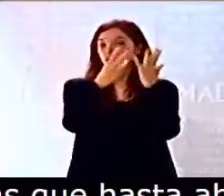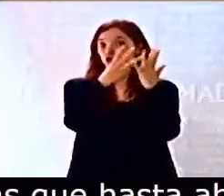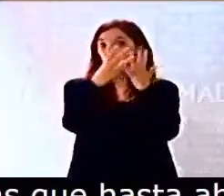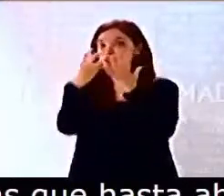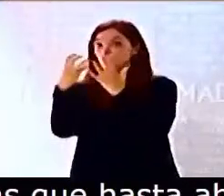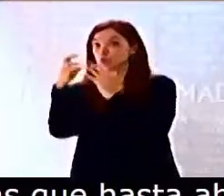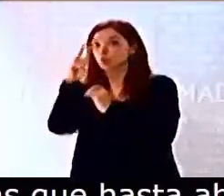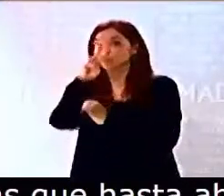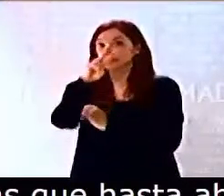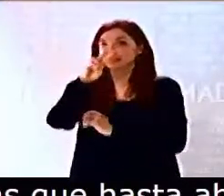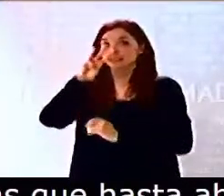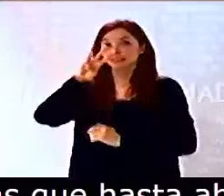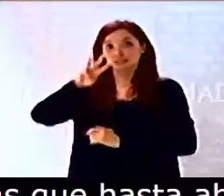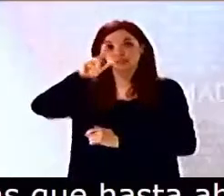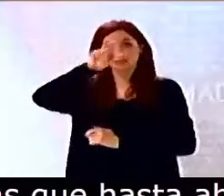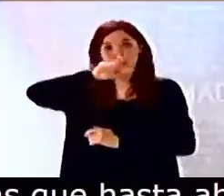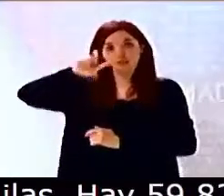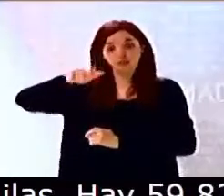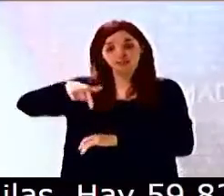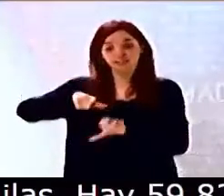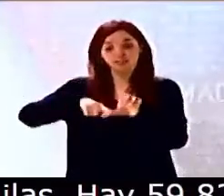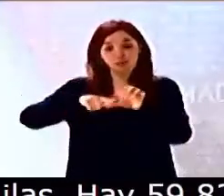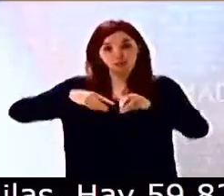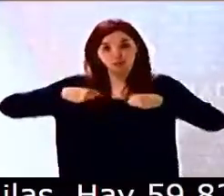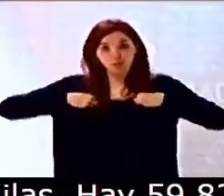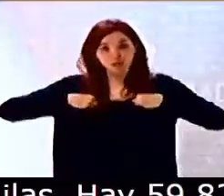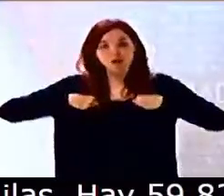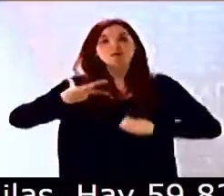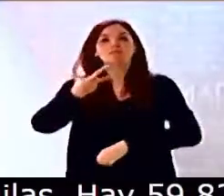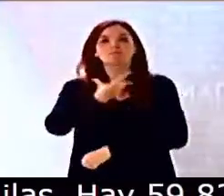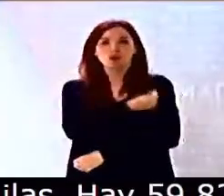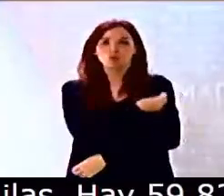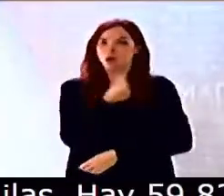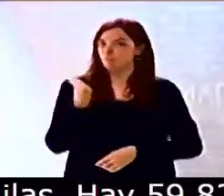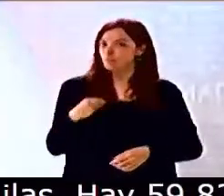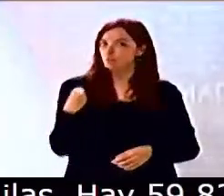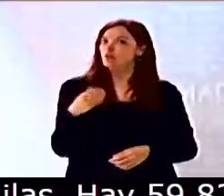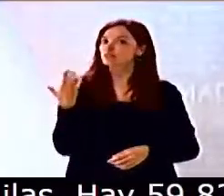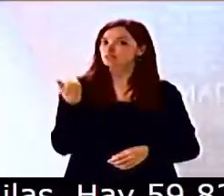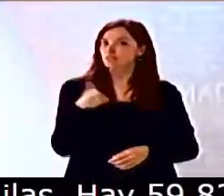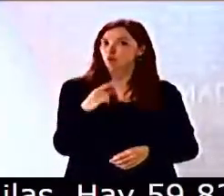59.823 extremeños y extremeñas que se han vacunado con AstraZeneca.